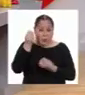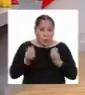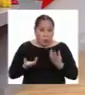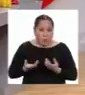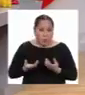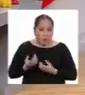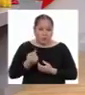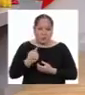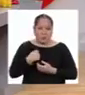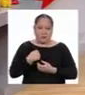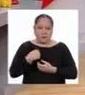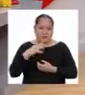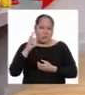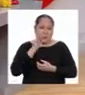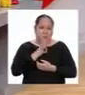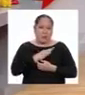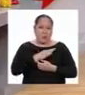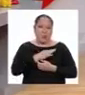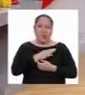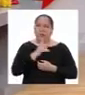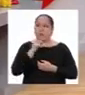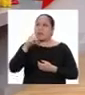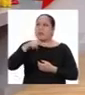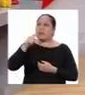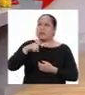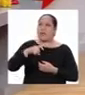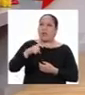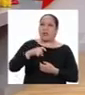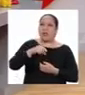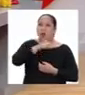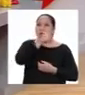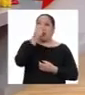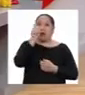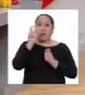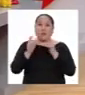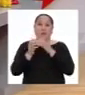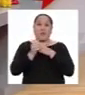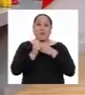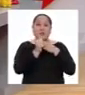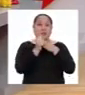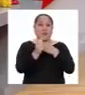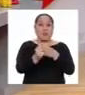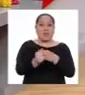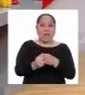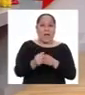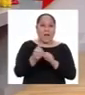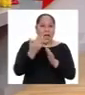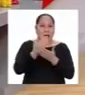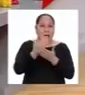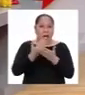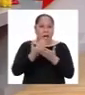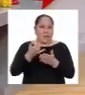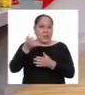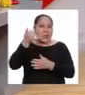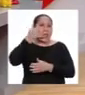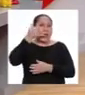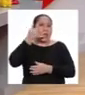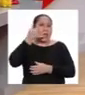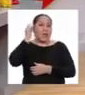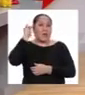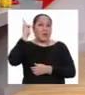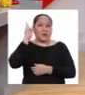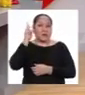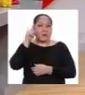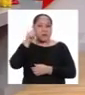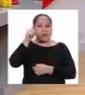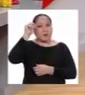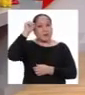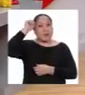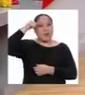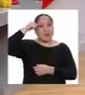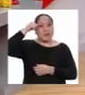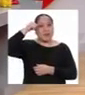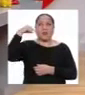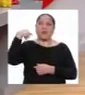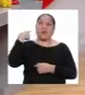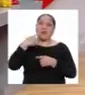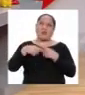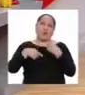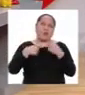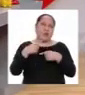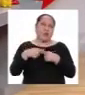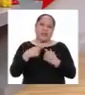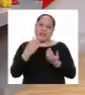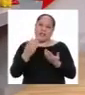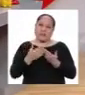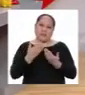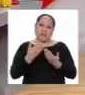Yo tampoco. Por eso vamos a necesitar que alguien nos guíe. Pero antes de llamar a la profesora, les voy a hacer el recordatorio que les hago todos